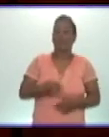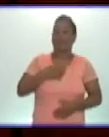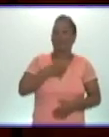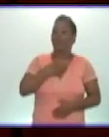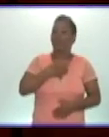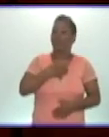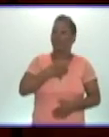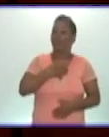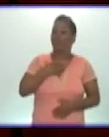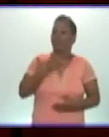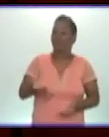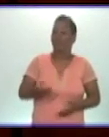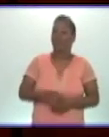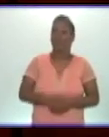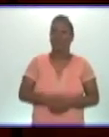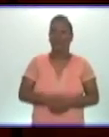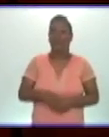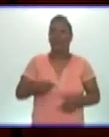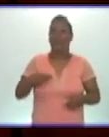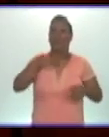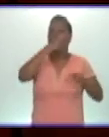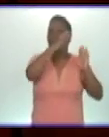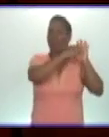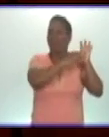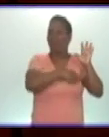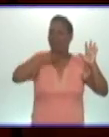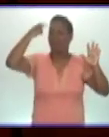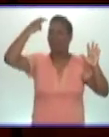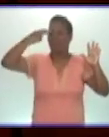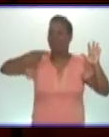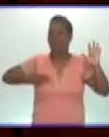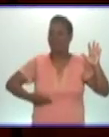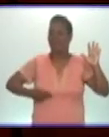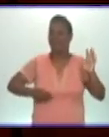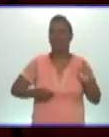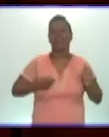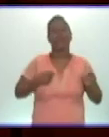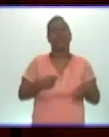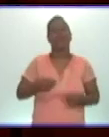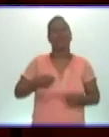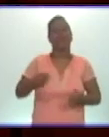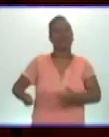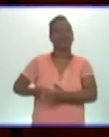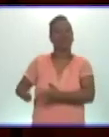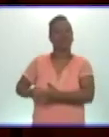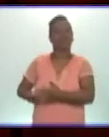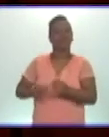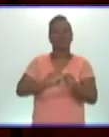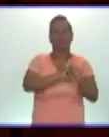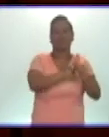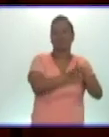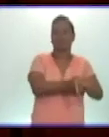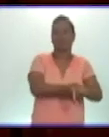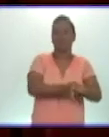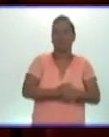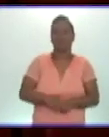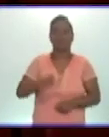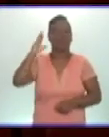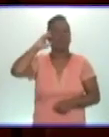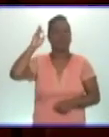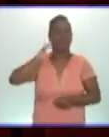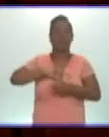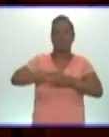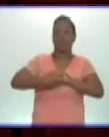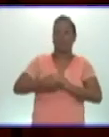en cuenta las medidas higiénicas para combatir el COVID-19. Recuerda lavarte